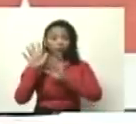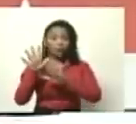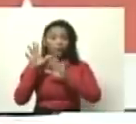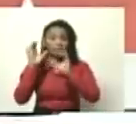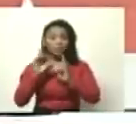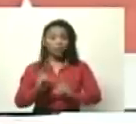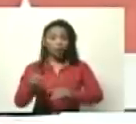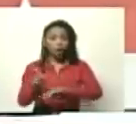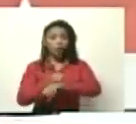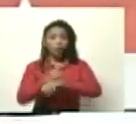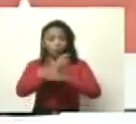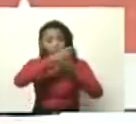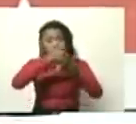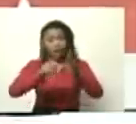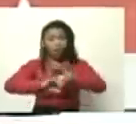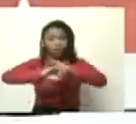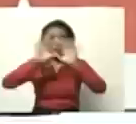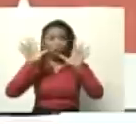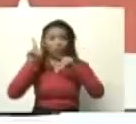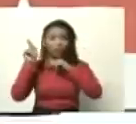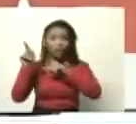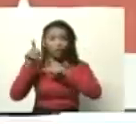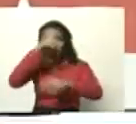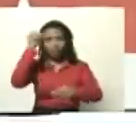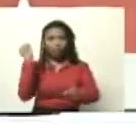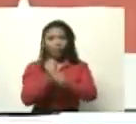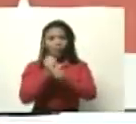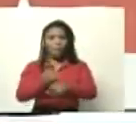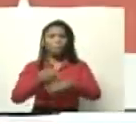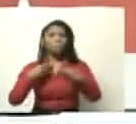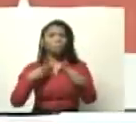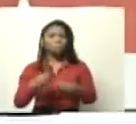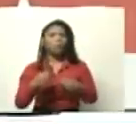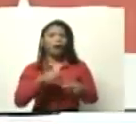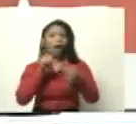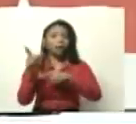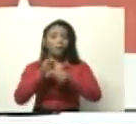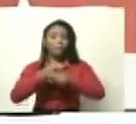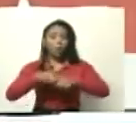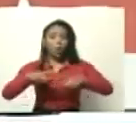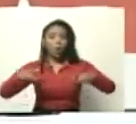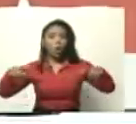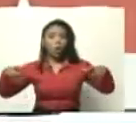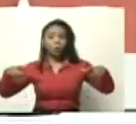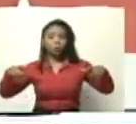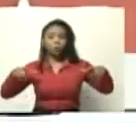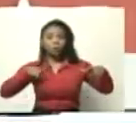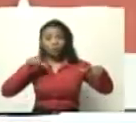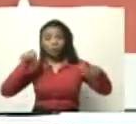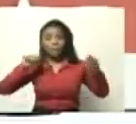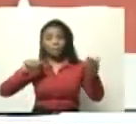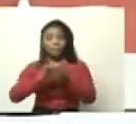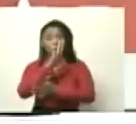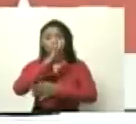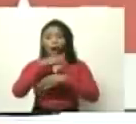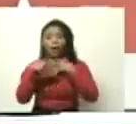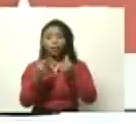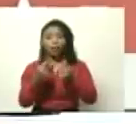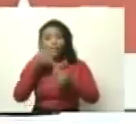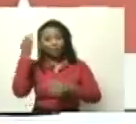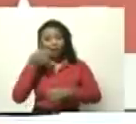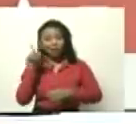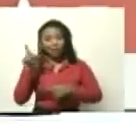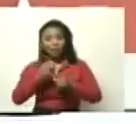gobierno con unas líneas muy claras, y eso, ¿trabajar para qué? Para que ese crecimiento y que el despegue de la economía real, ese